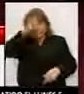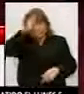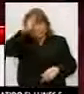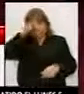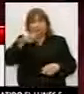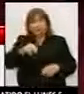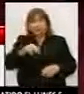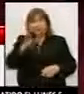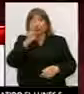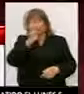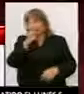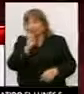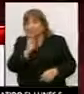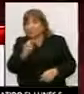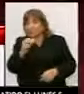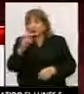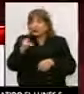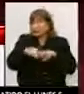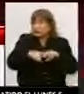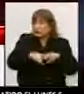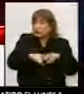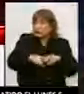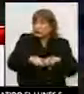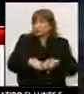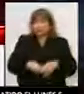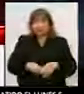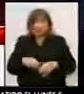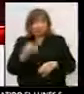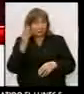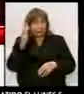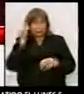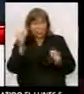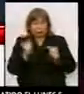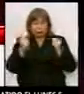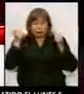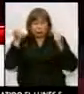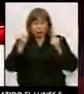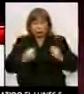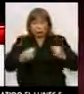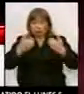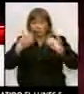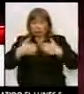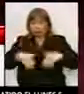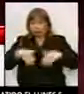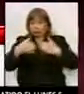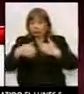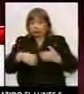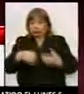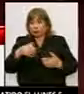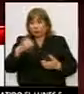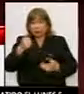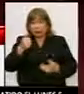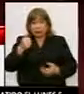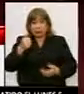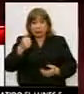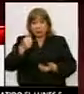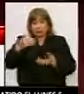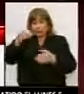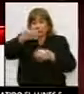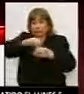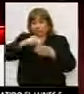en Bolivia y en parte Argentina? ¿Acaso no hay una poderosísima empresa que produce leche